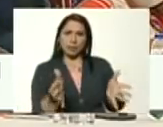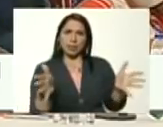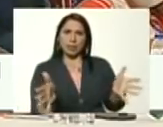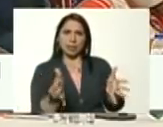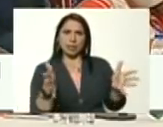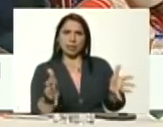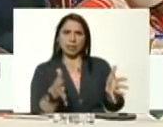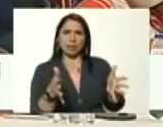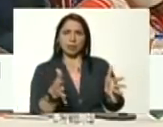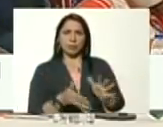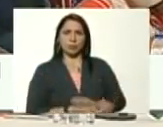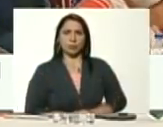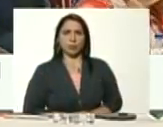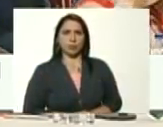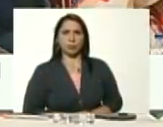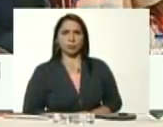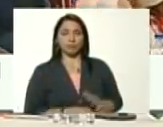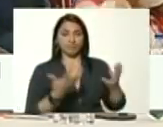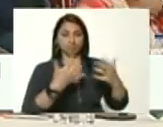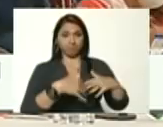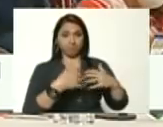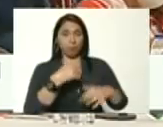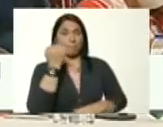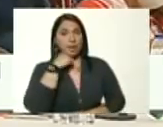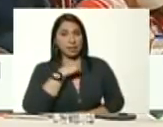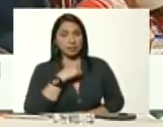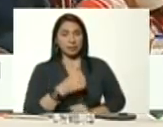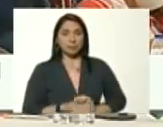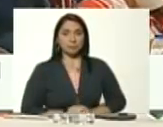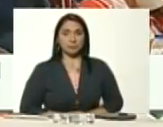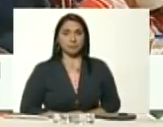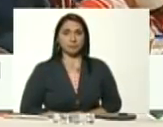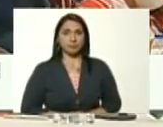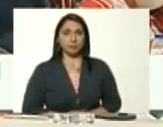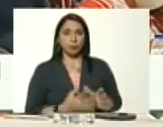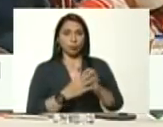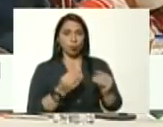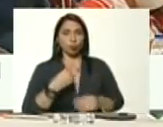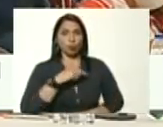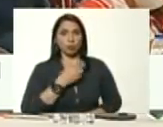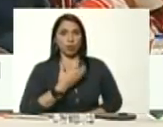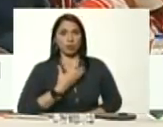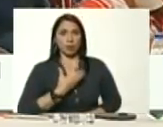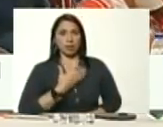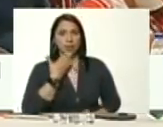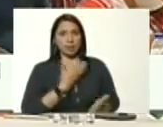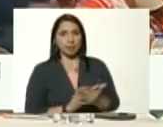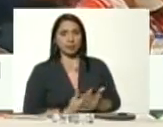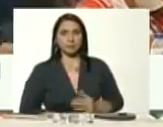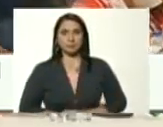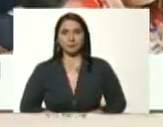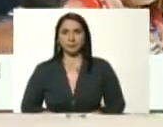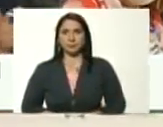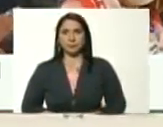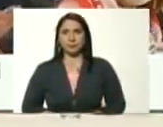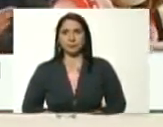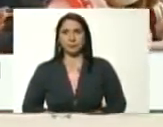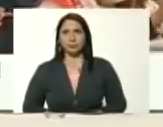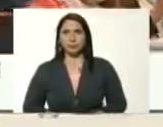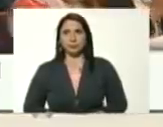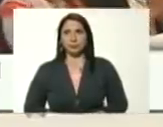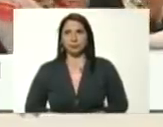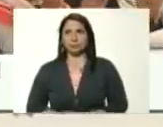la planta industrial de valencia y a todos nuestros alcaldes muchas gracias señoras y